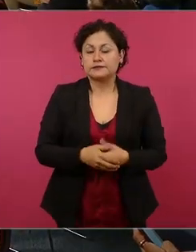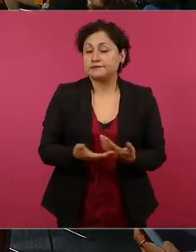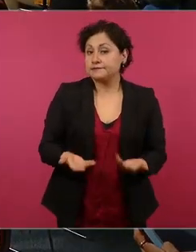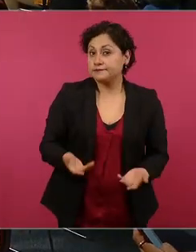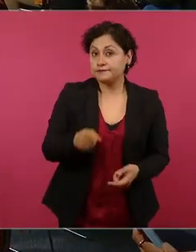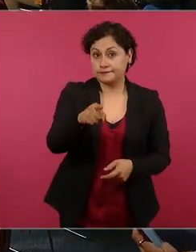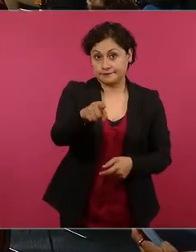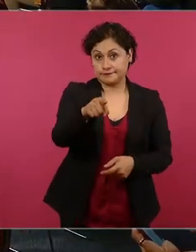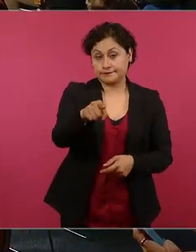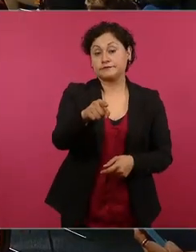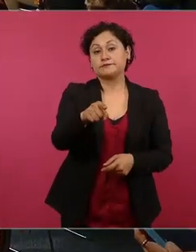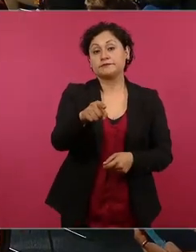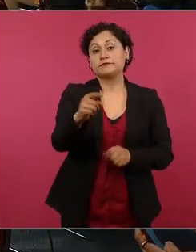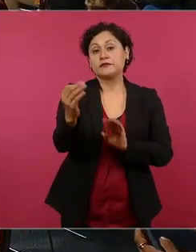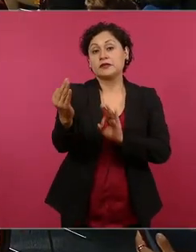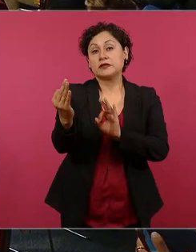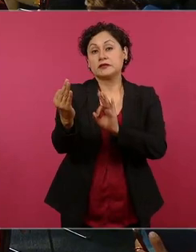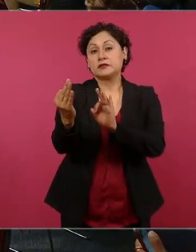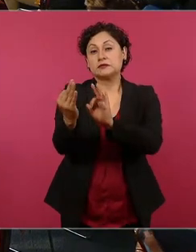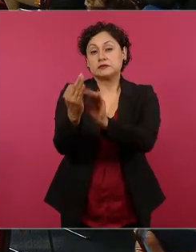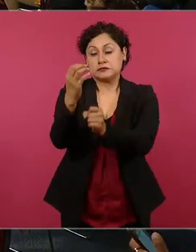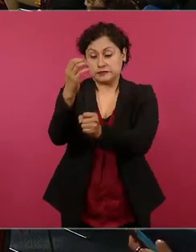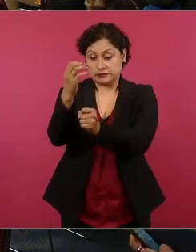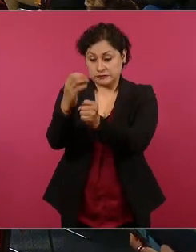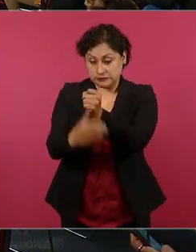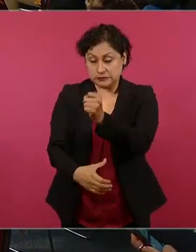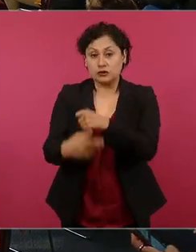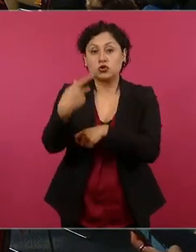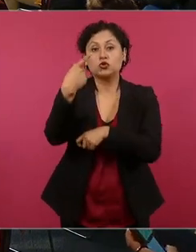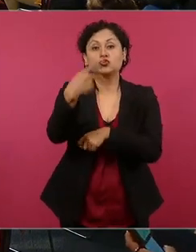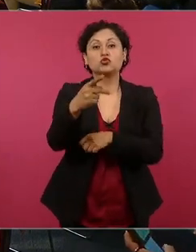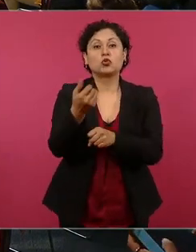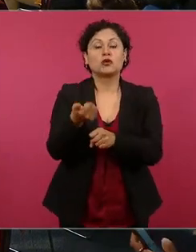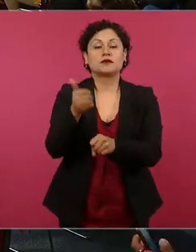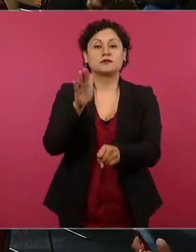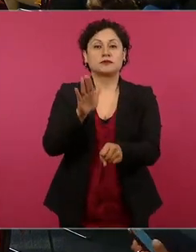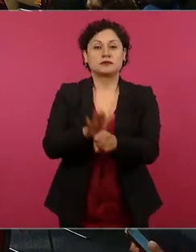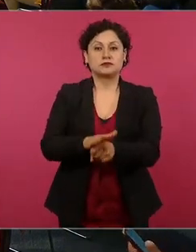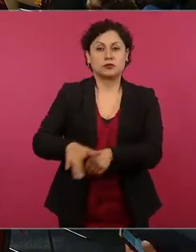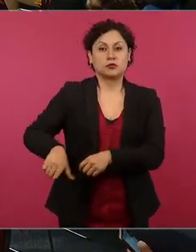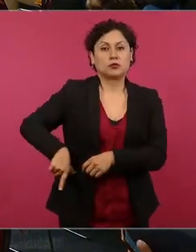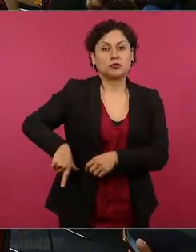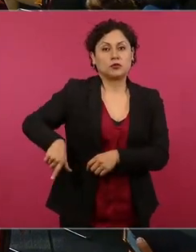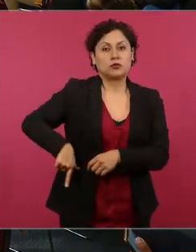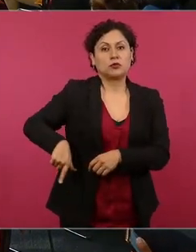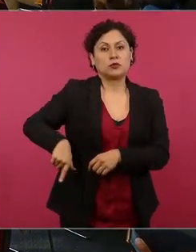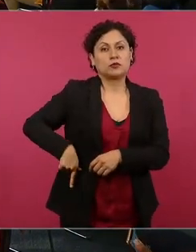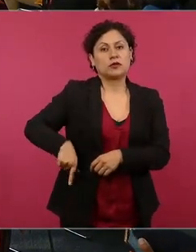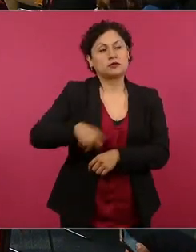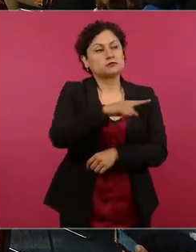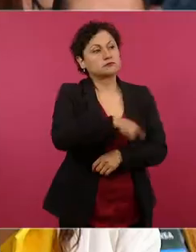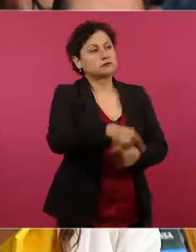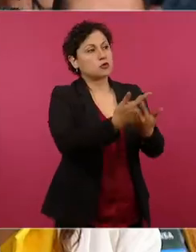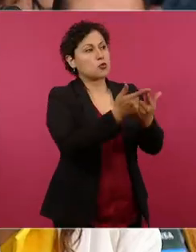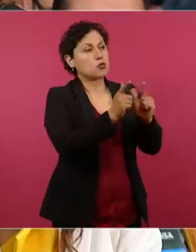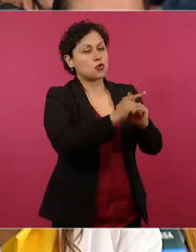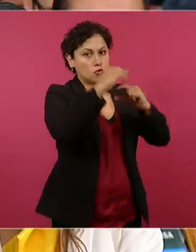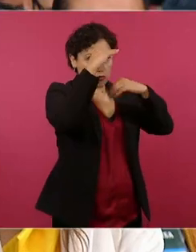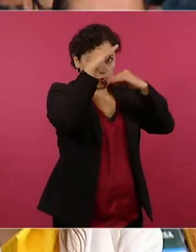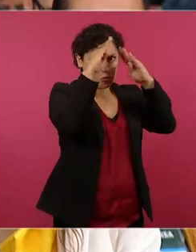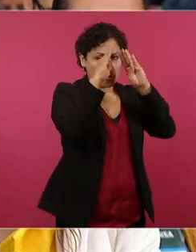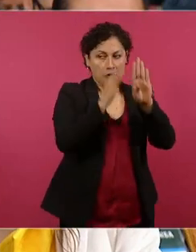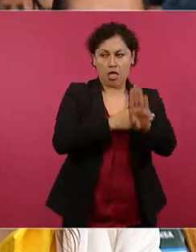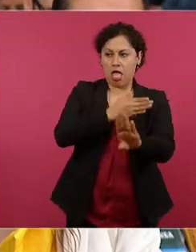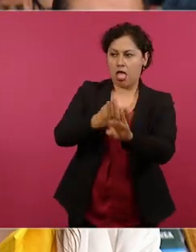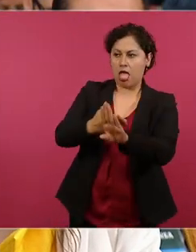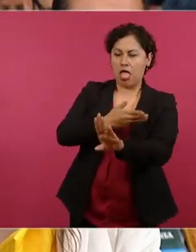su criticada y descalificada administración sexenal por parte de los conservadores, en donde sin violencia